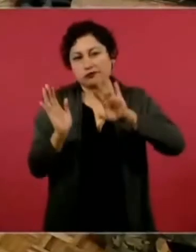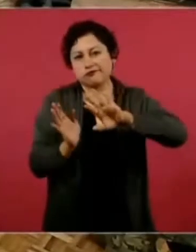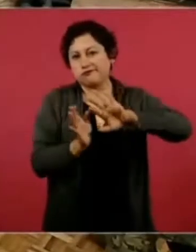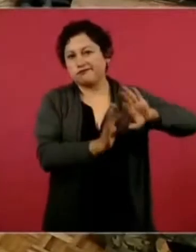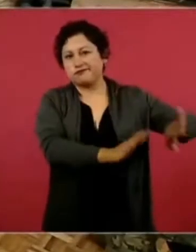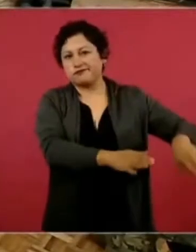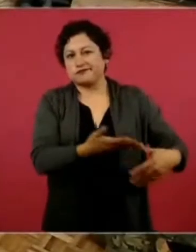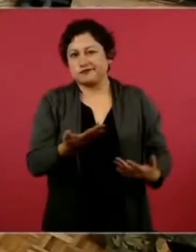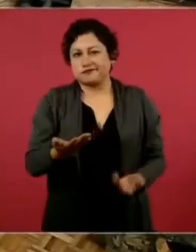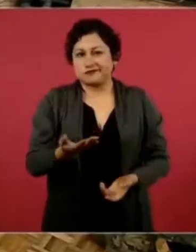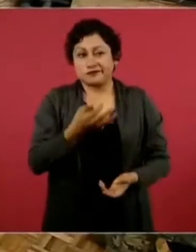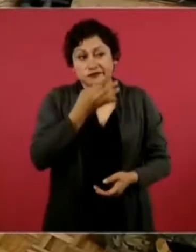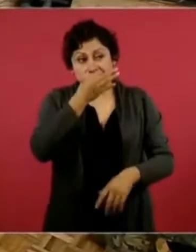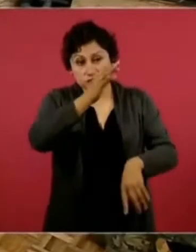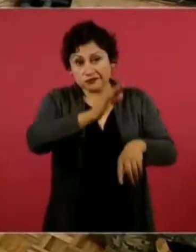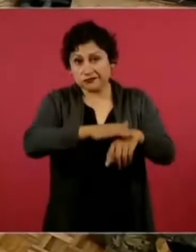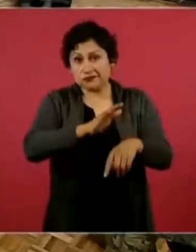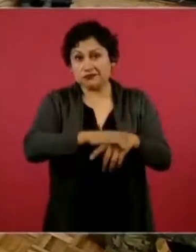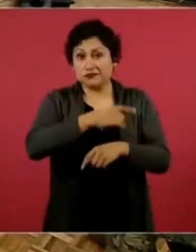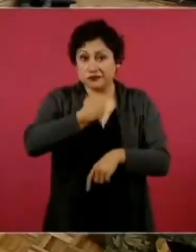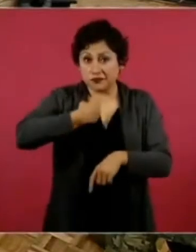a reprimir a nadie,